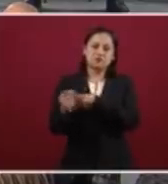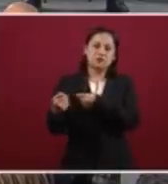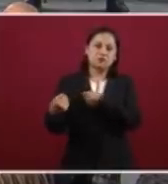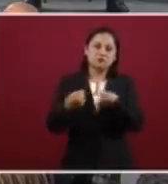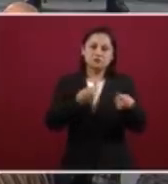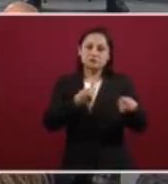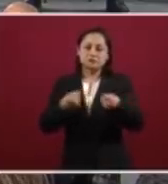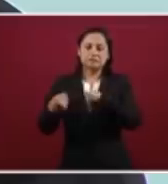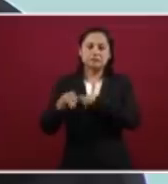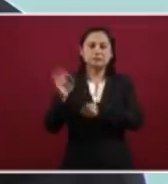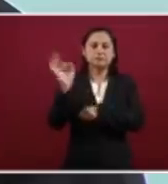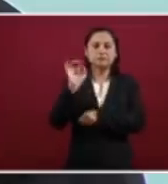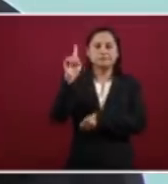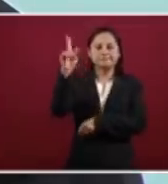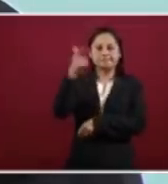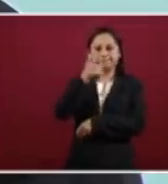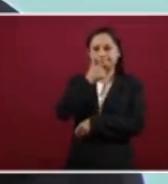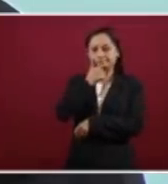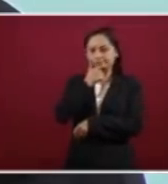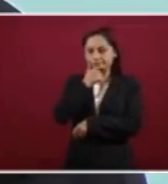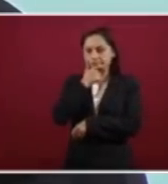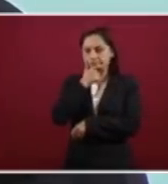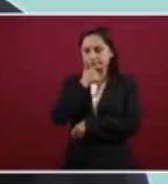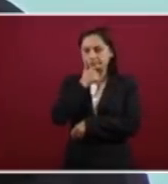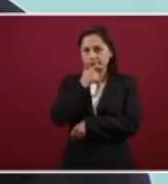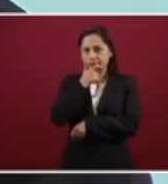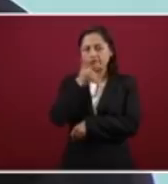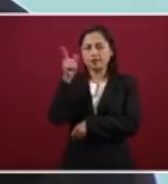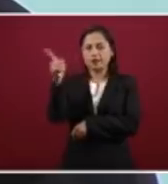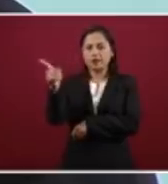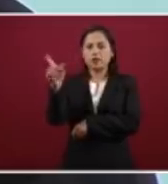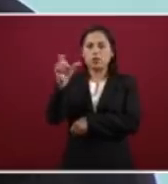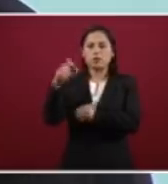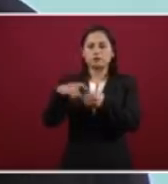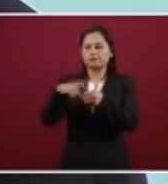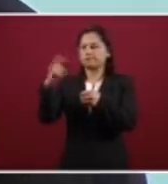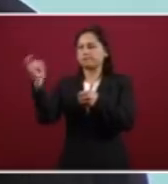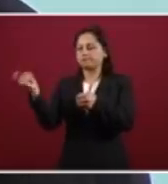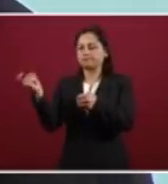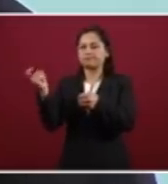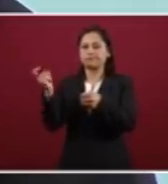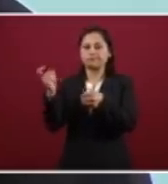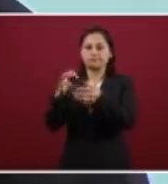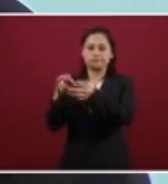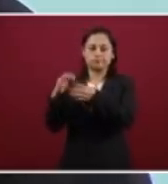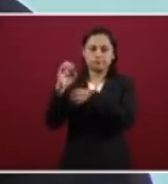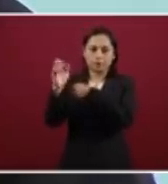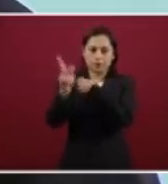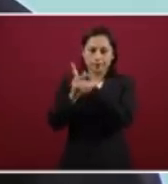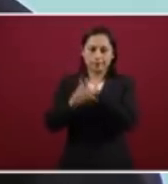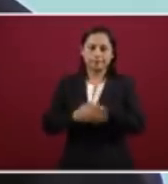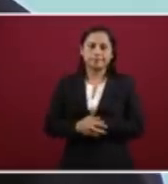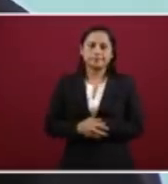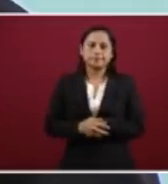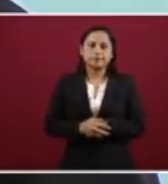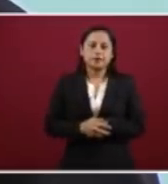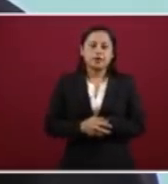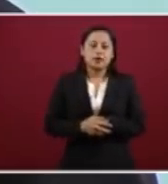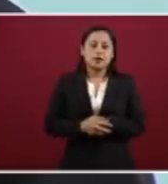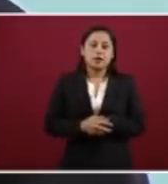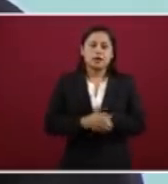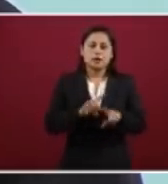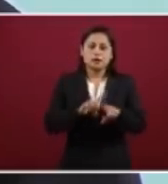Reino Unido de la Unión Europea. Normalmente hay una serie de países que